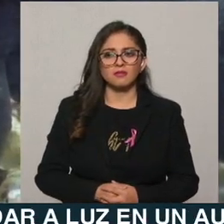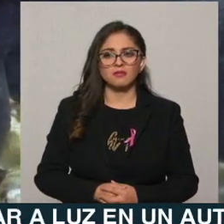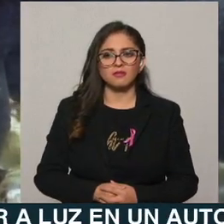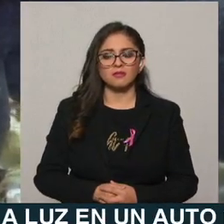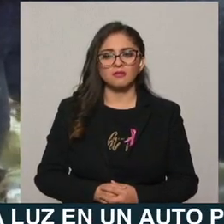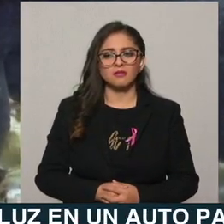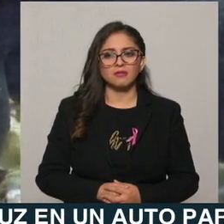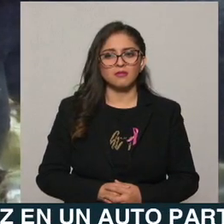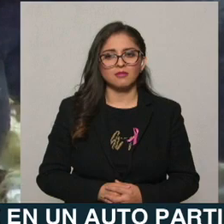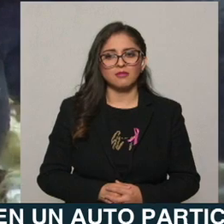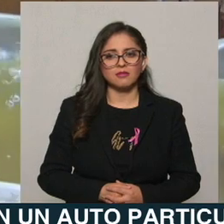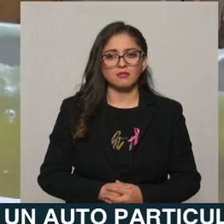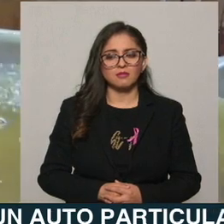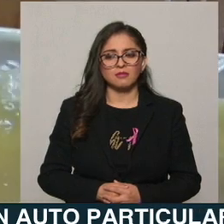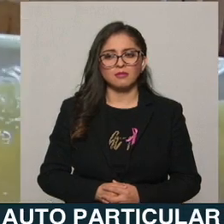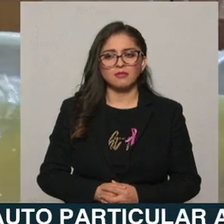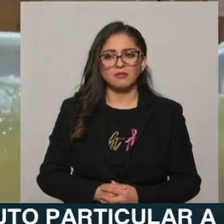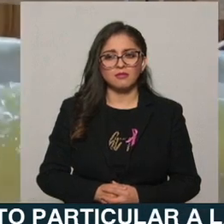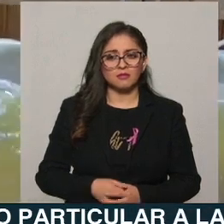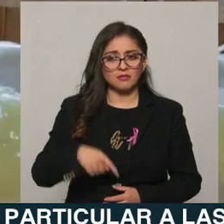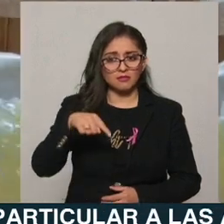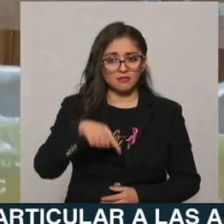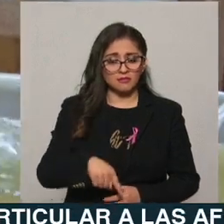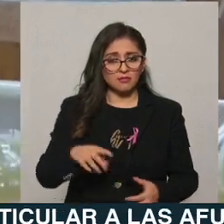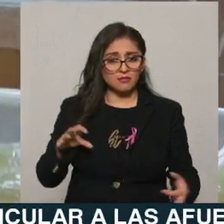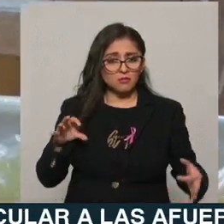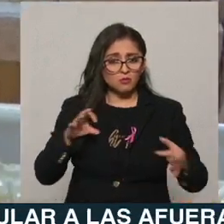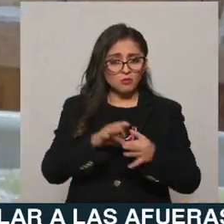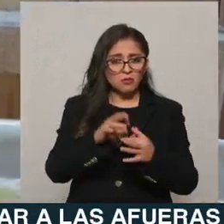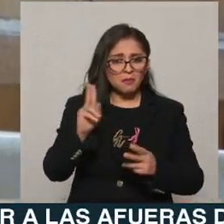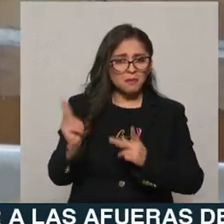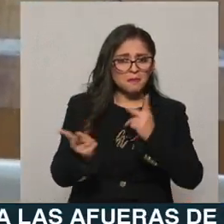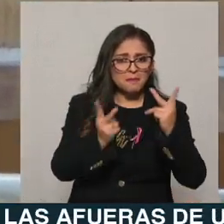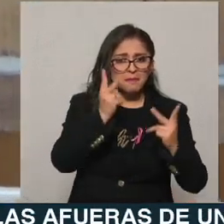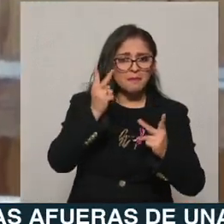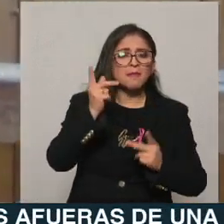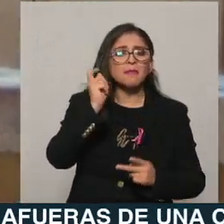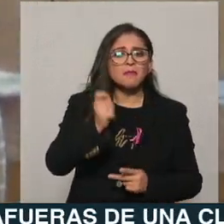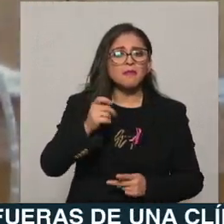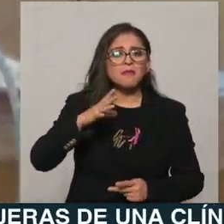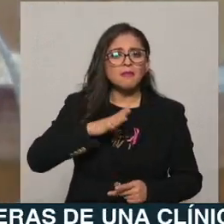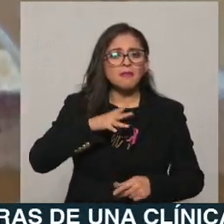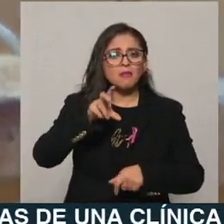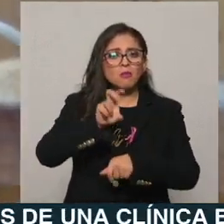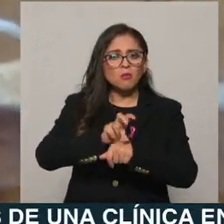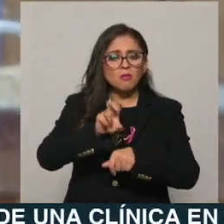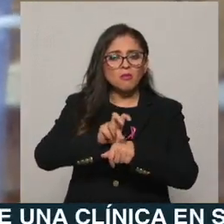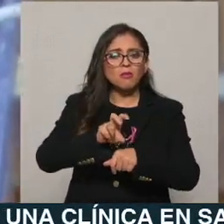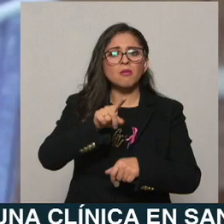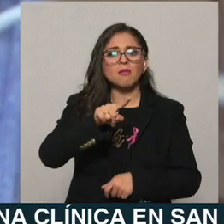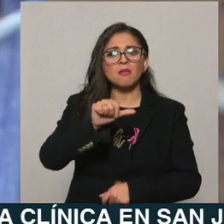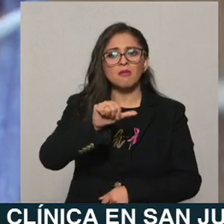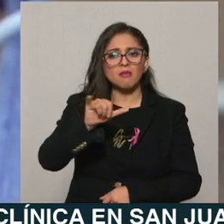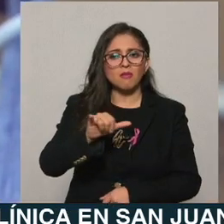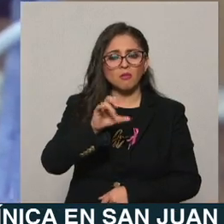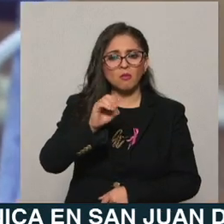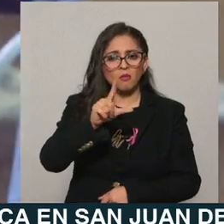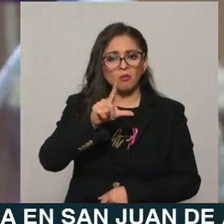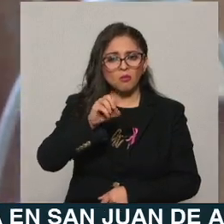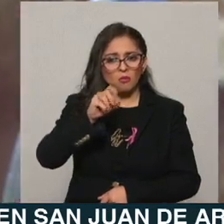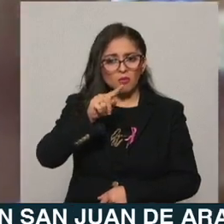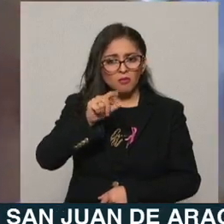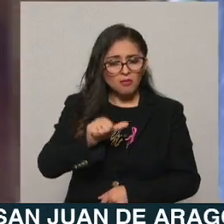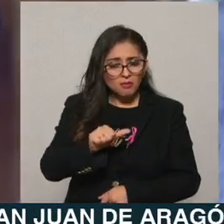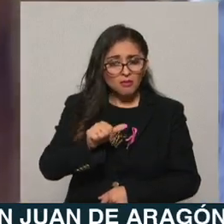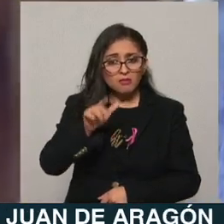Todo lo que está adherido aquí a las plantas son los huevecillos de la ajolota. Cuando ellas van